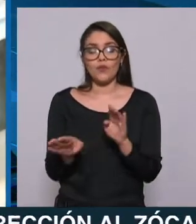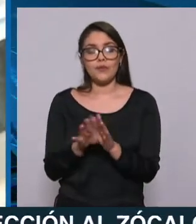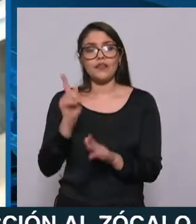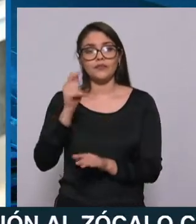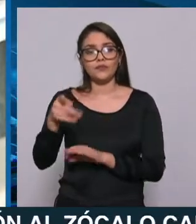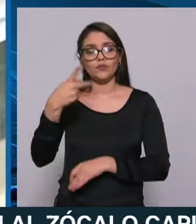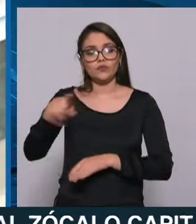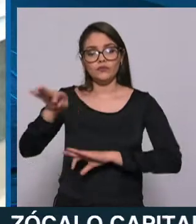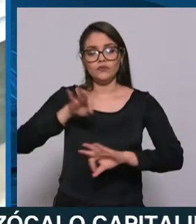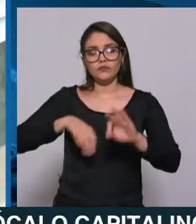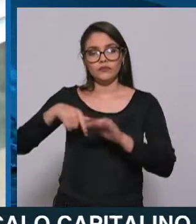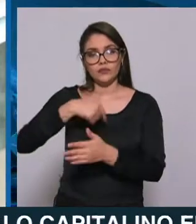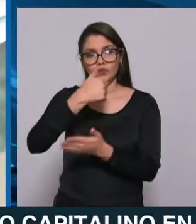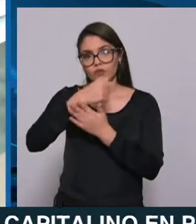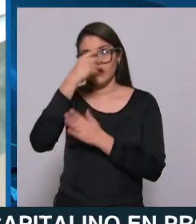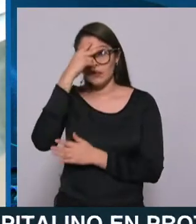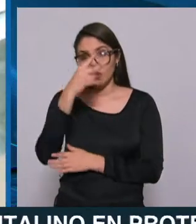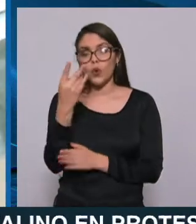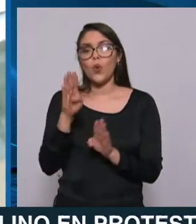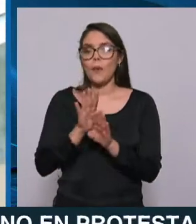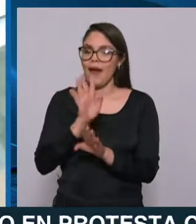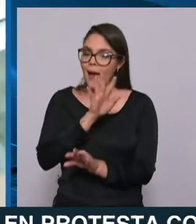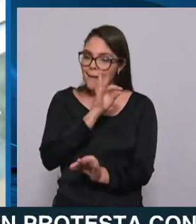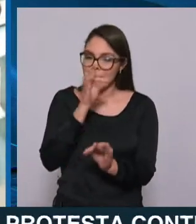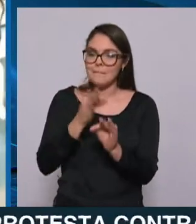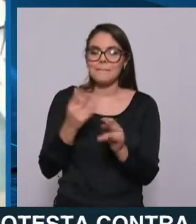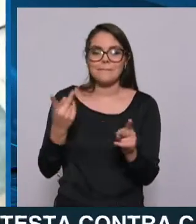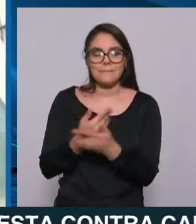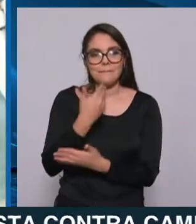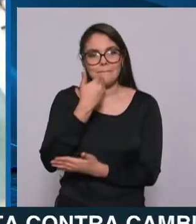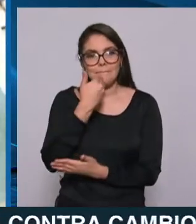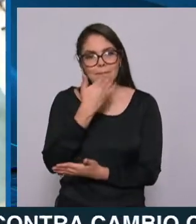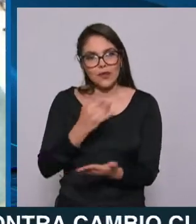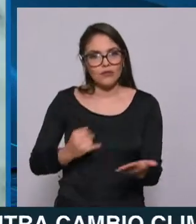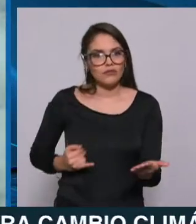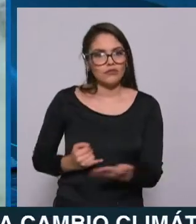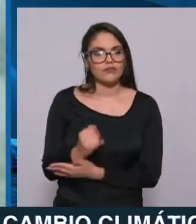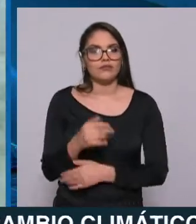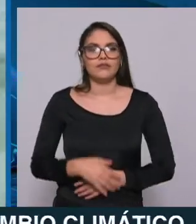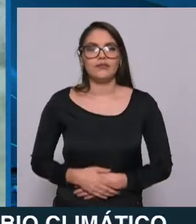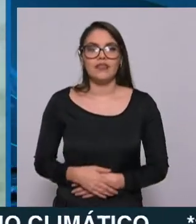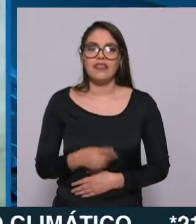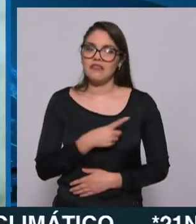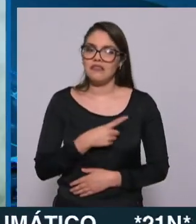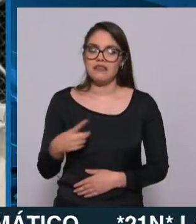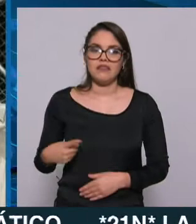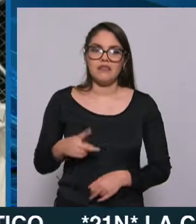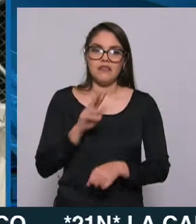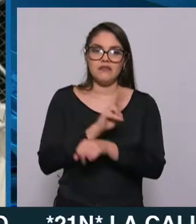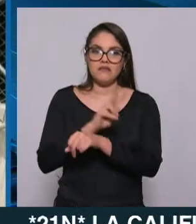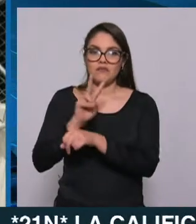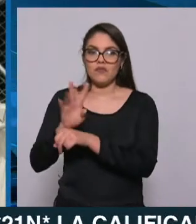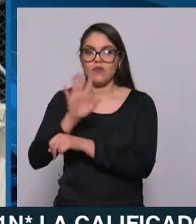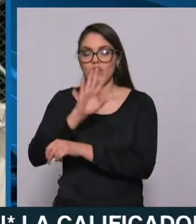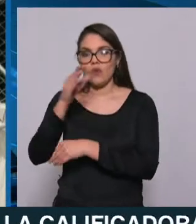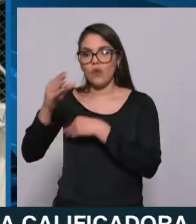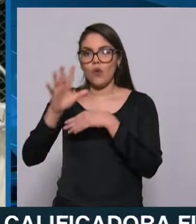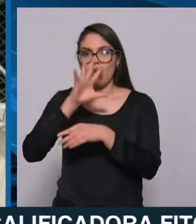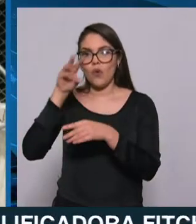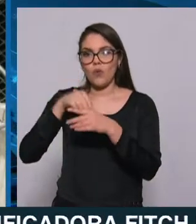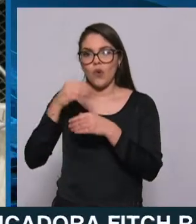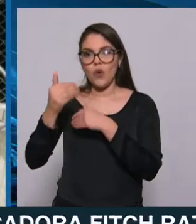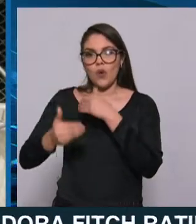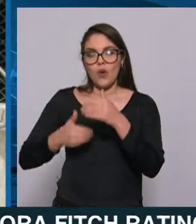que realiza la ciudadanía, pero ¿cómo empujarlo para que sea una realidad? Pues más que nada mantenernos pendientes de todo este proceso legislativo que se está llevando